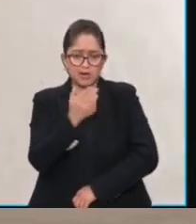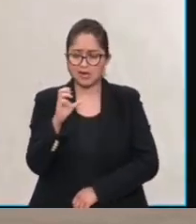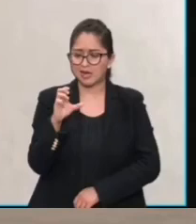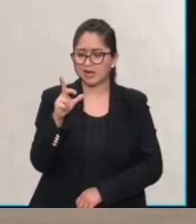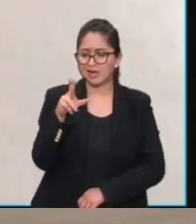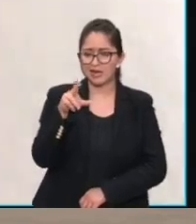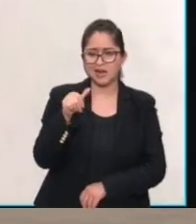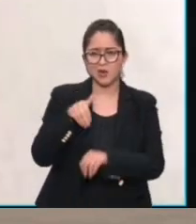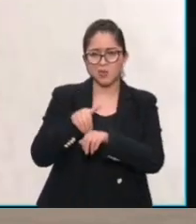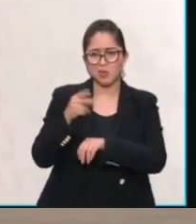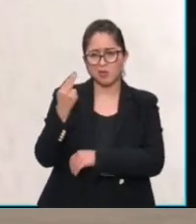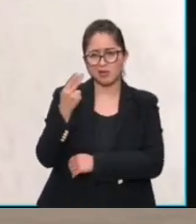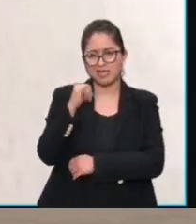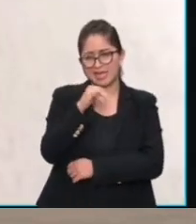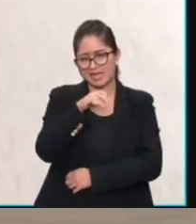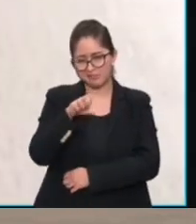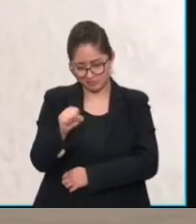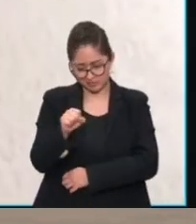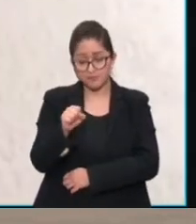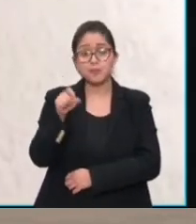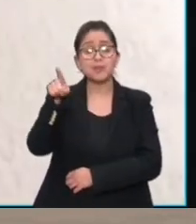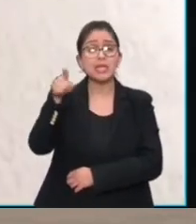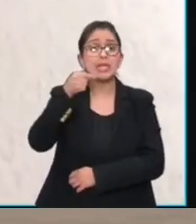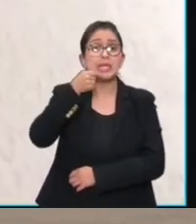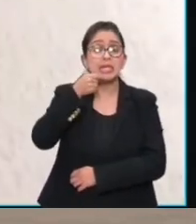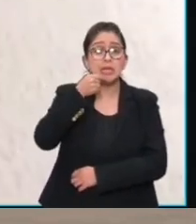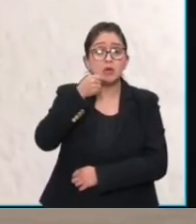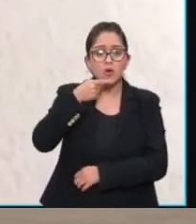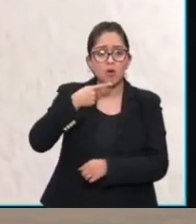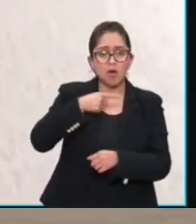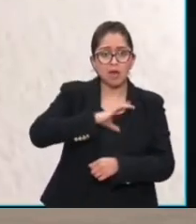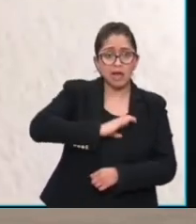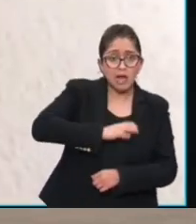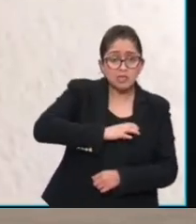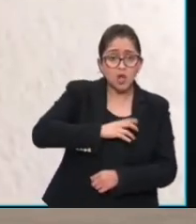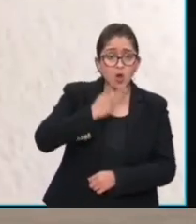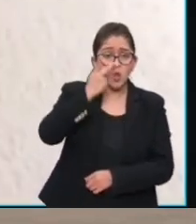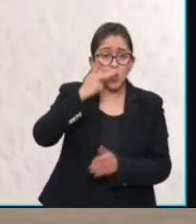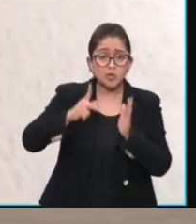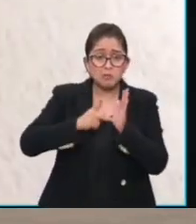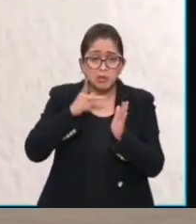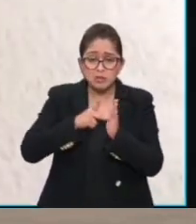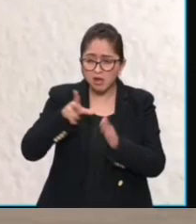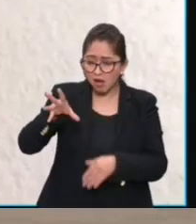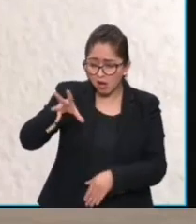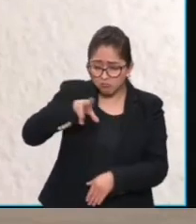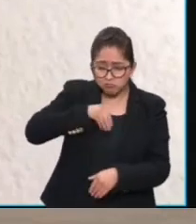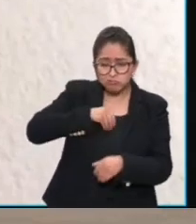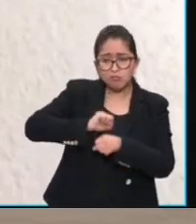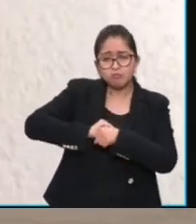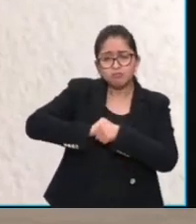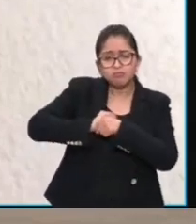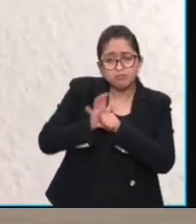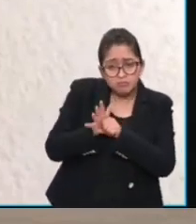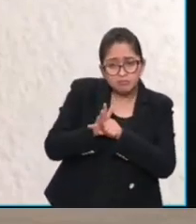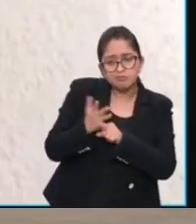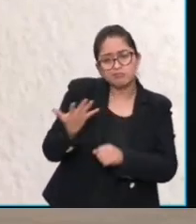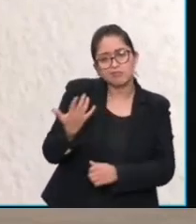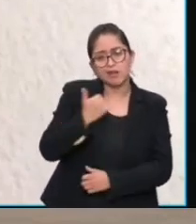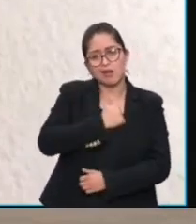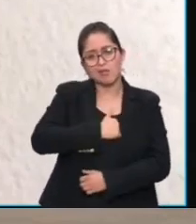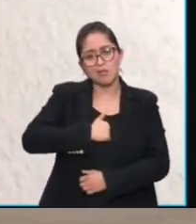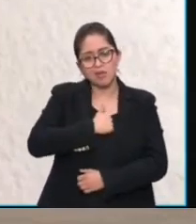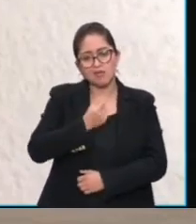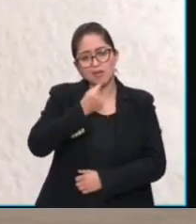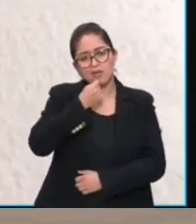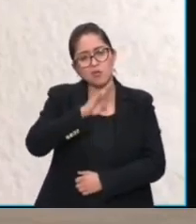25 del IMSS, un niño con cáncer se contagió dos veces de coronavirus, y derivado de esto, pues es muy lamentable que perdió la